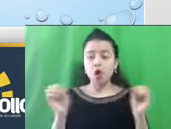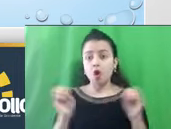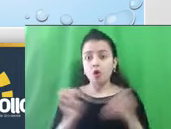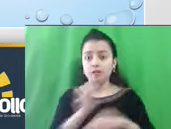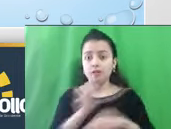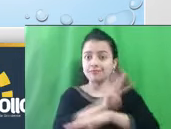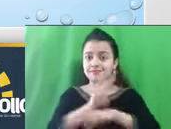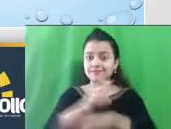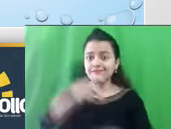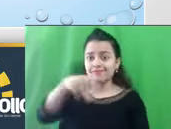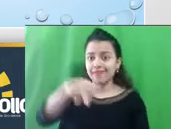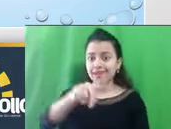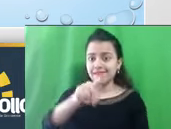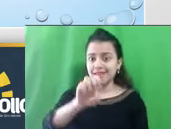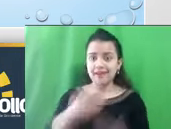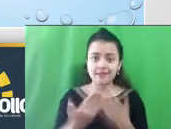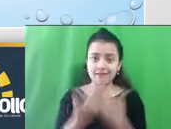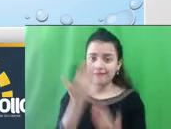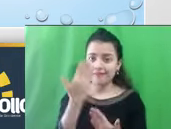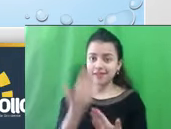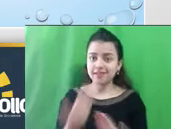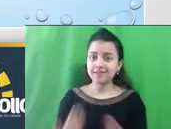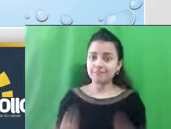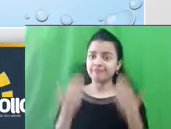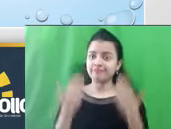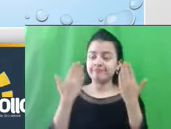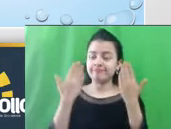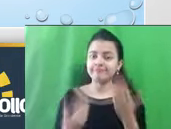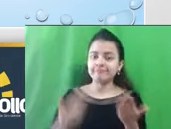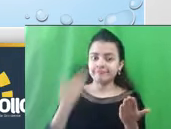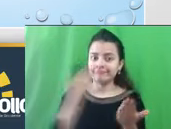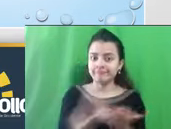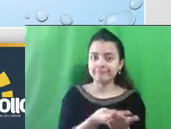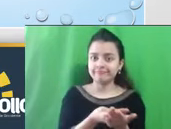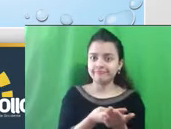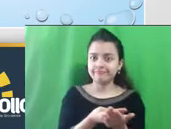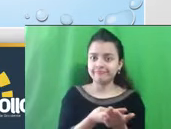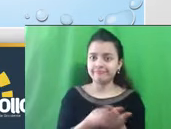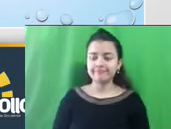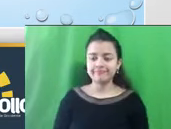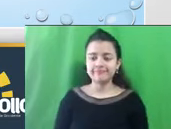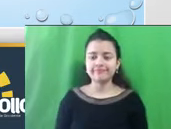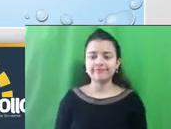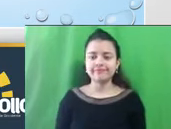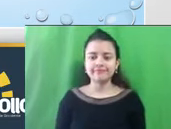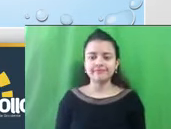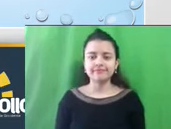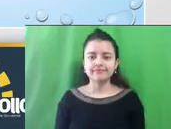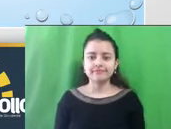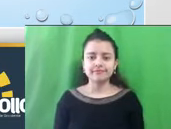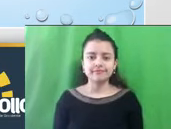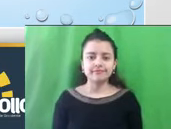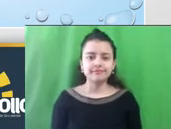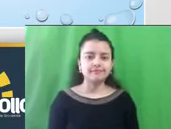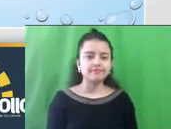PSE, que ha sido una gran herramienta. Y pues en el tiempo de pandemia fue una gran ayuda, puesto que